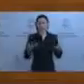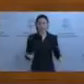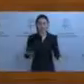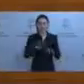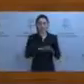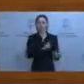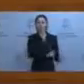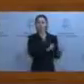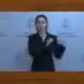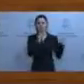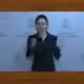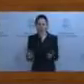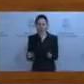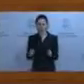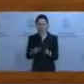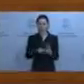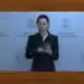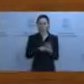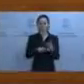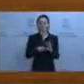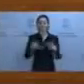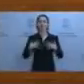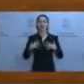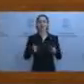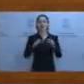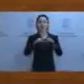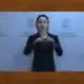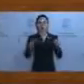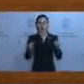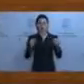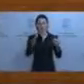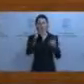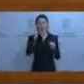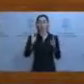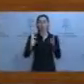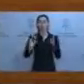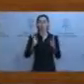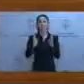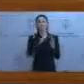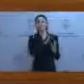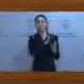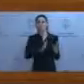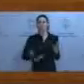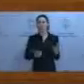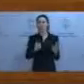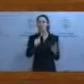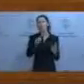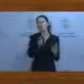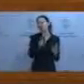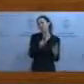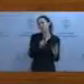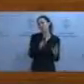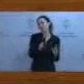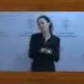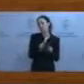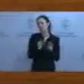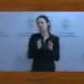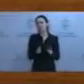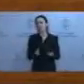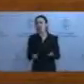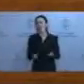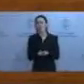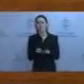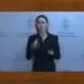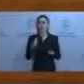plaza en la sanidad asturiana, una plaza temporal, y no voy a hablar de eventuales, que eso se designan como en todos